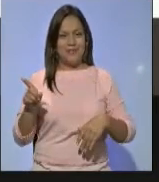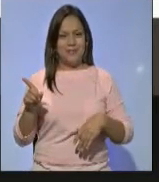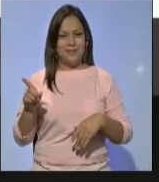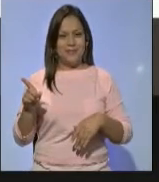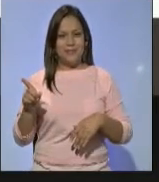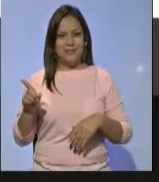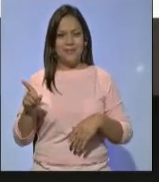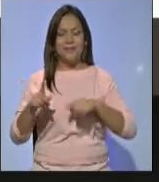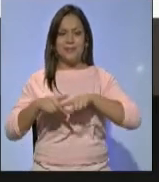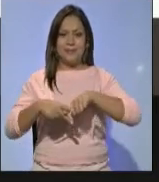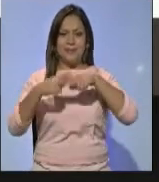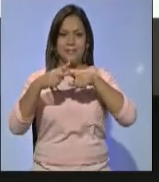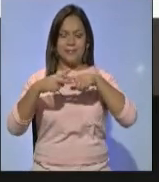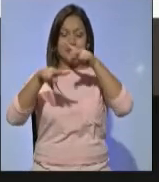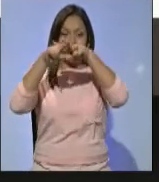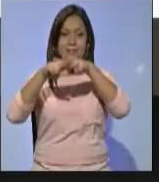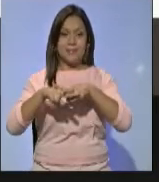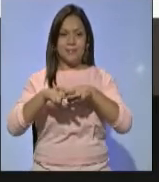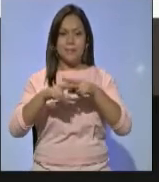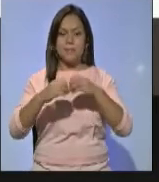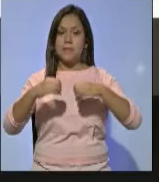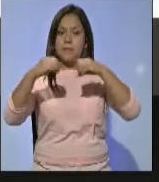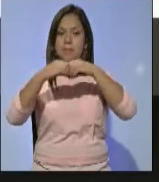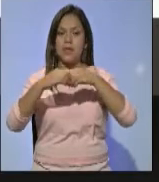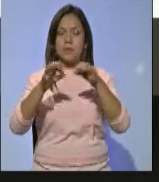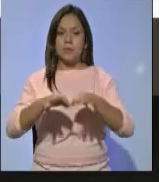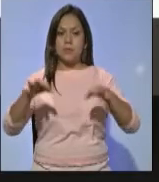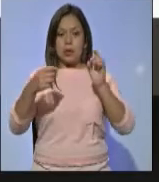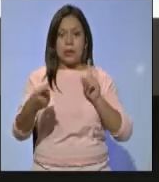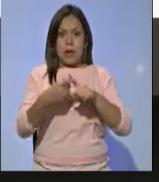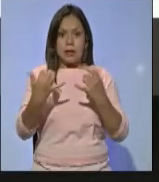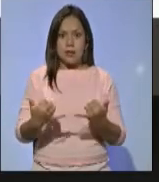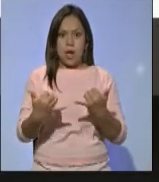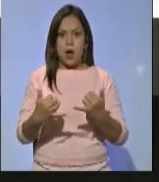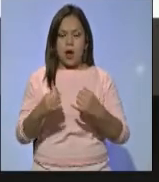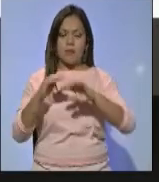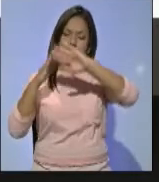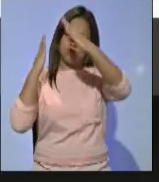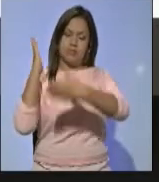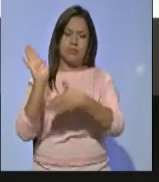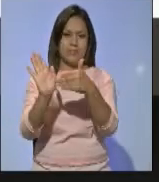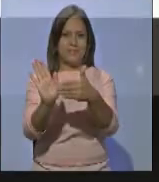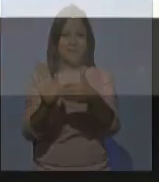tvl.asambleanacional.gov.es. De inmediato revisamos la información que hasta el momento marca la jornada.